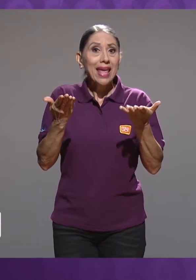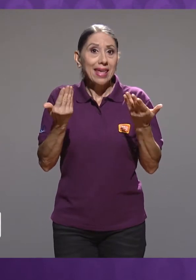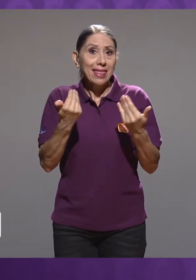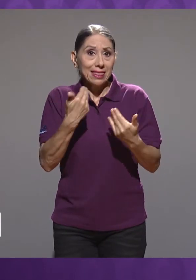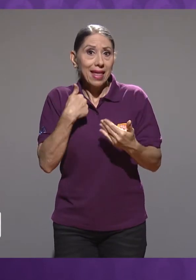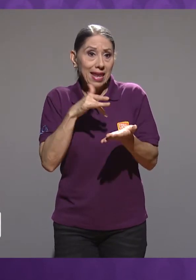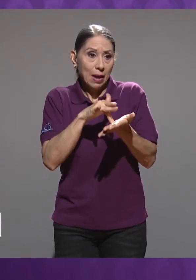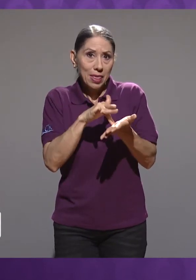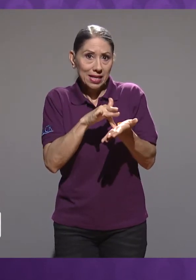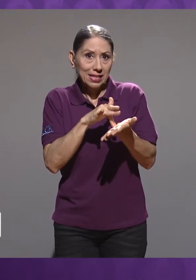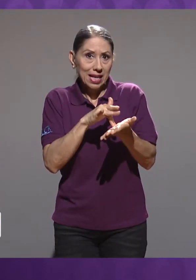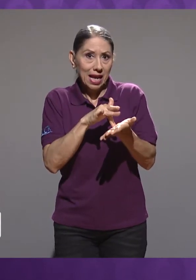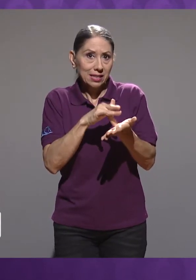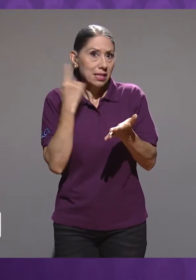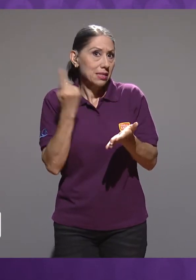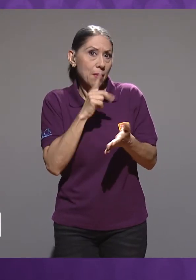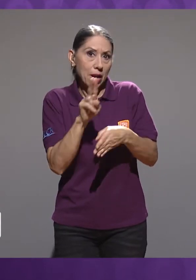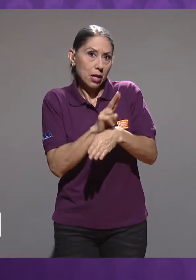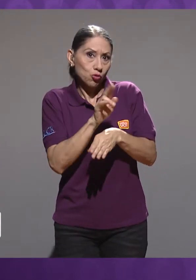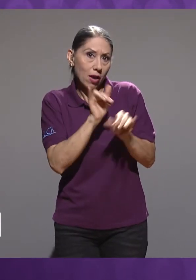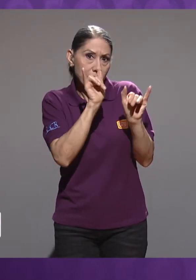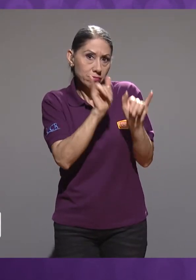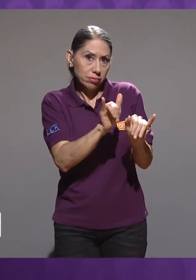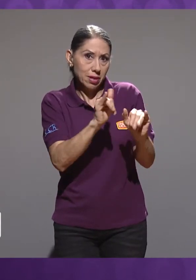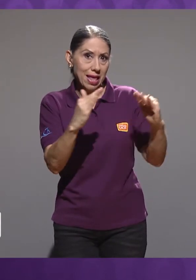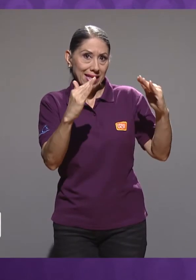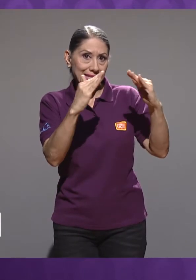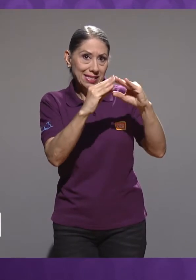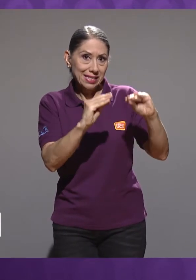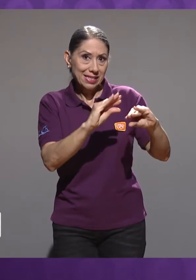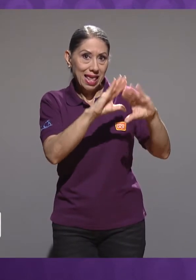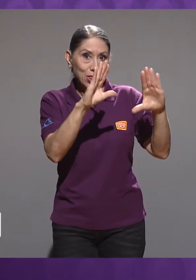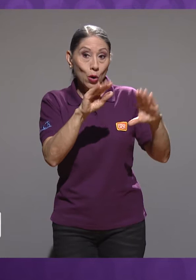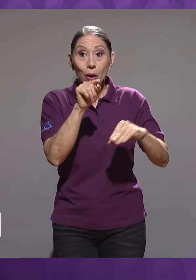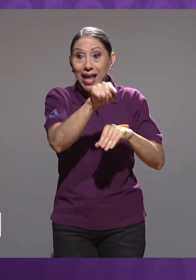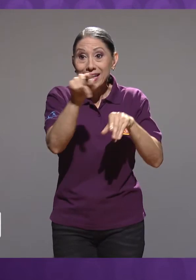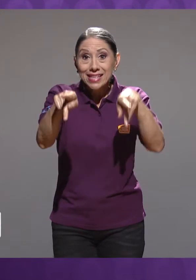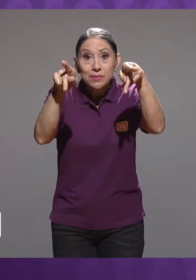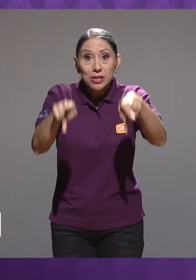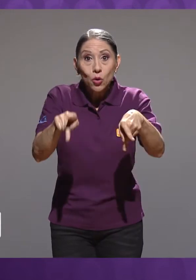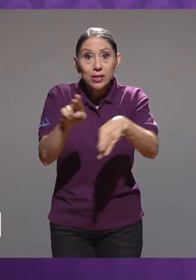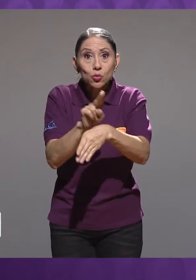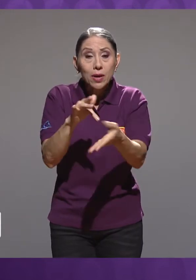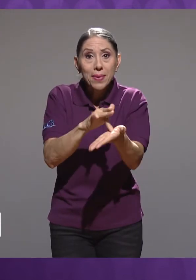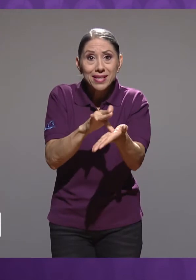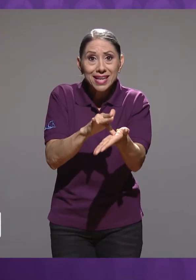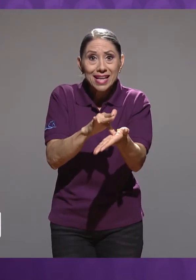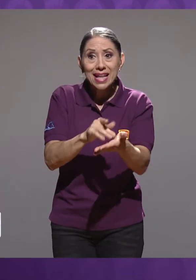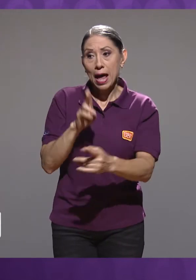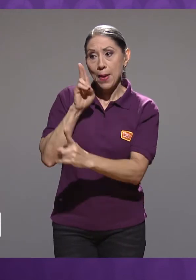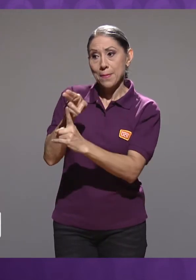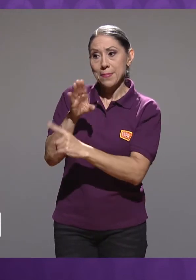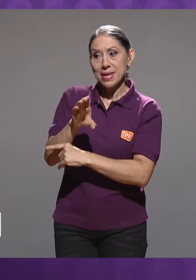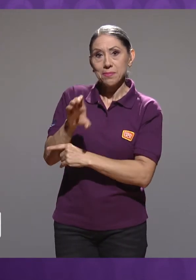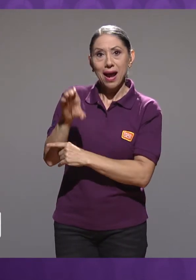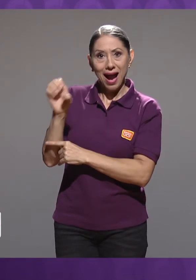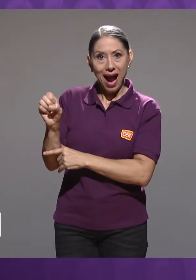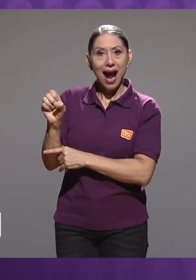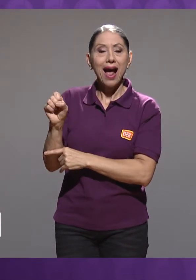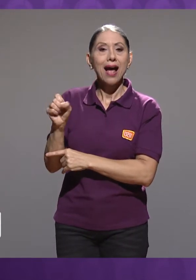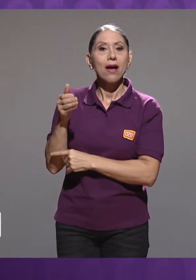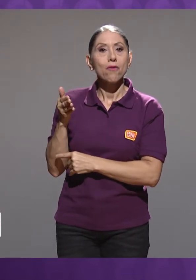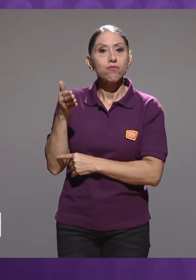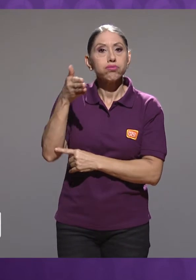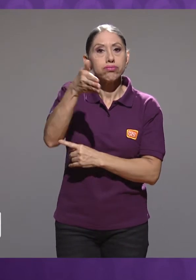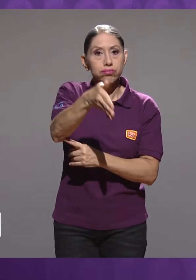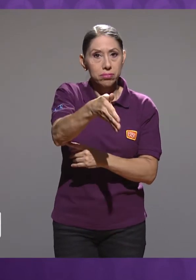los dejaban en casilleros dentro del centro, fueran ahora visitadas por la misma caja para que se les